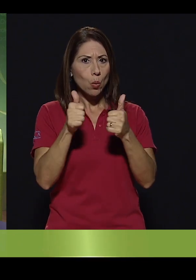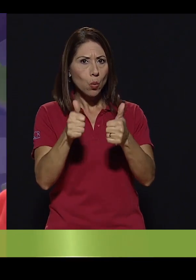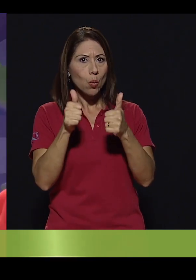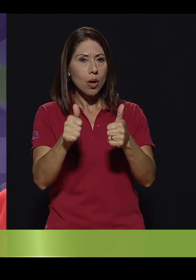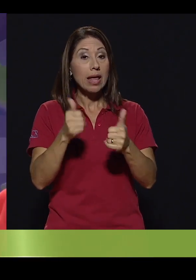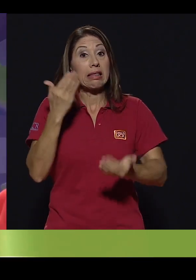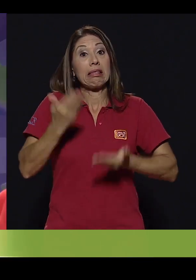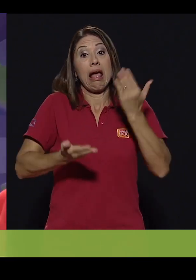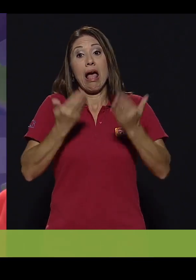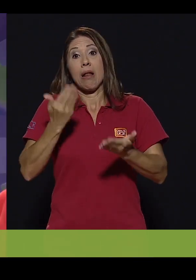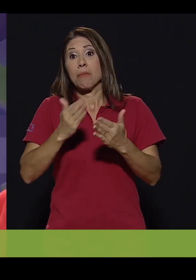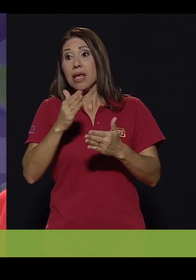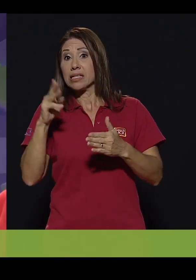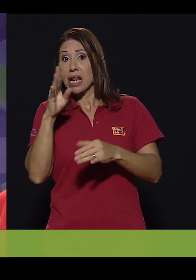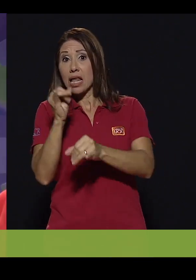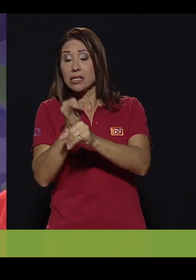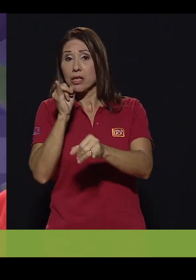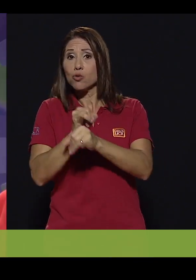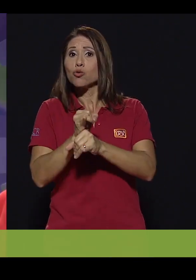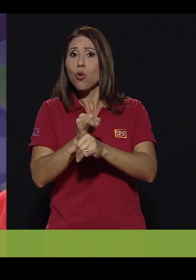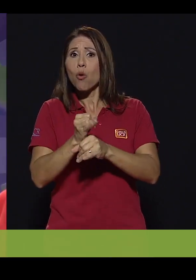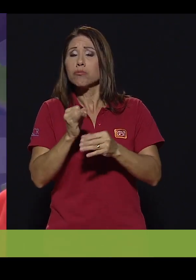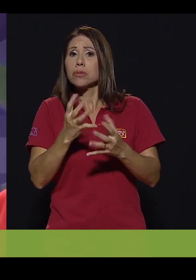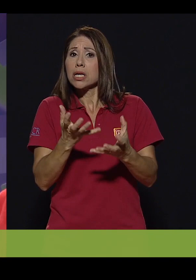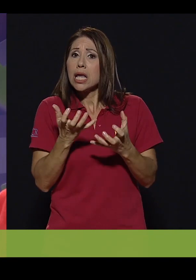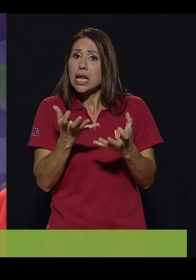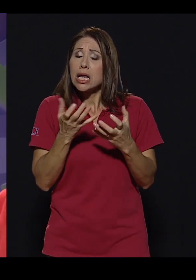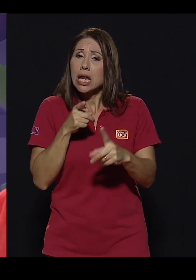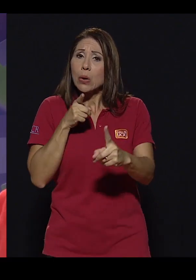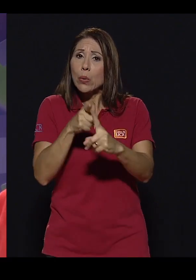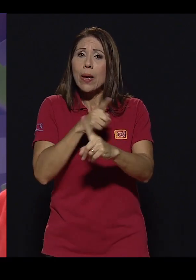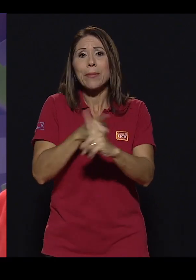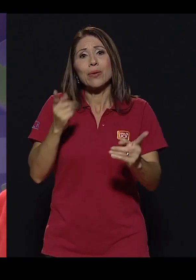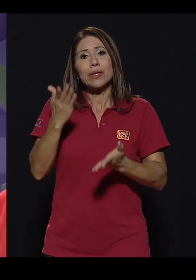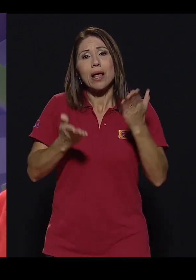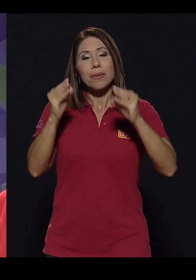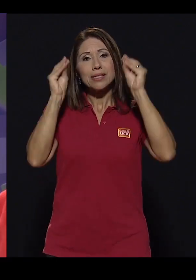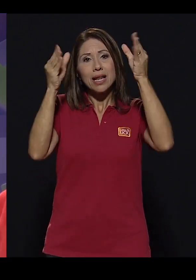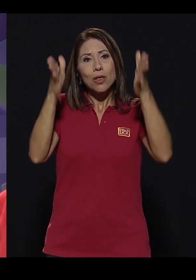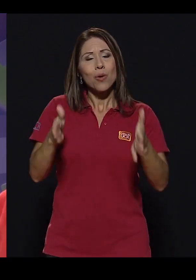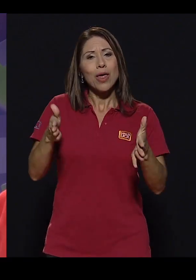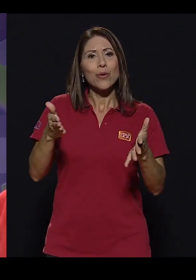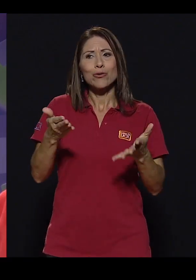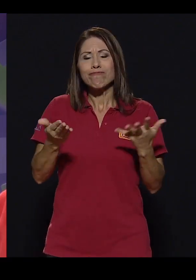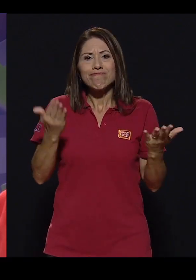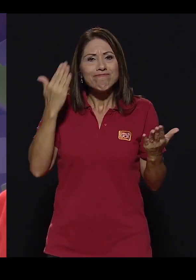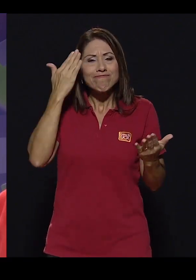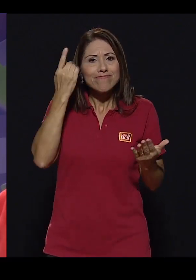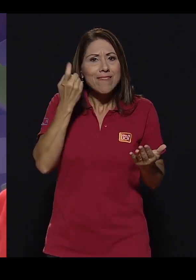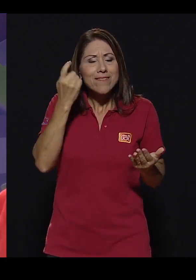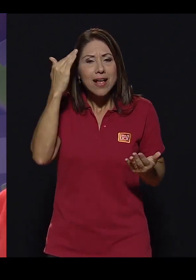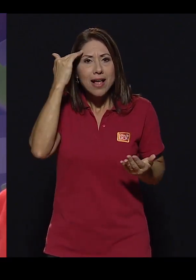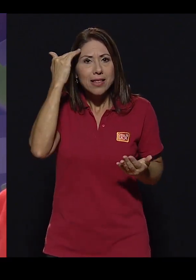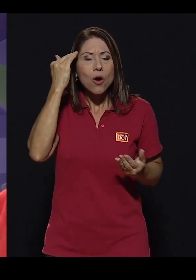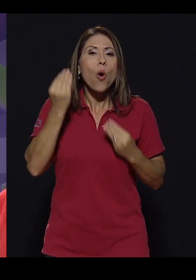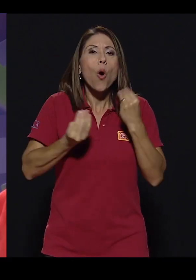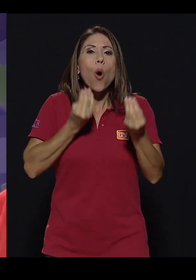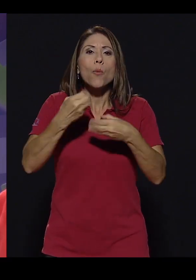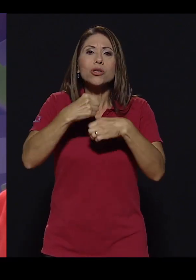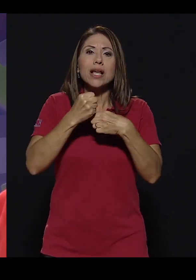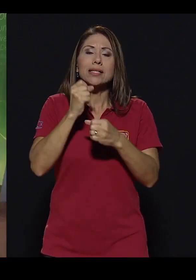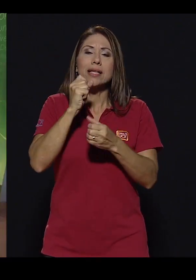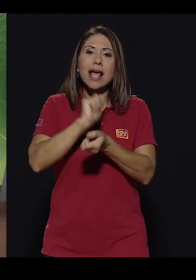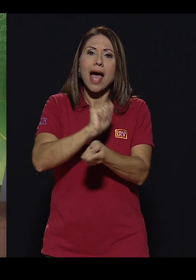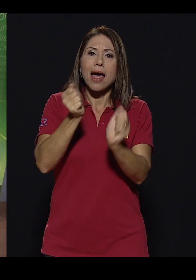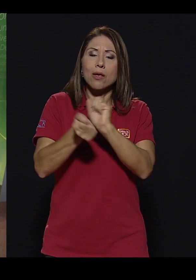pero tal vez hay desconocimiento por parte del educador regular este cómo se hace una adecuación curricular